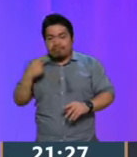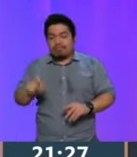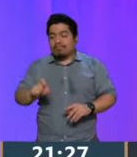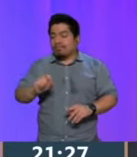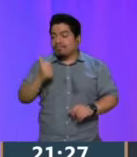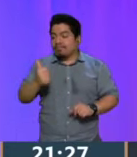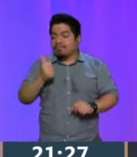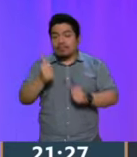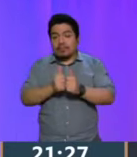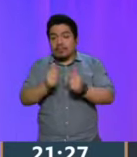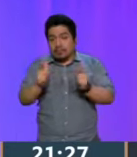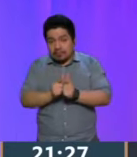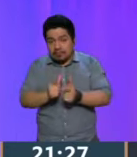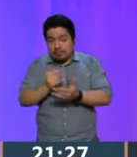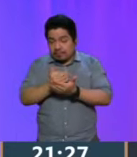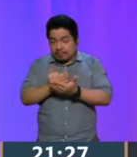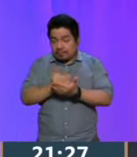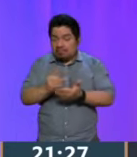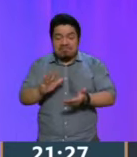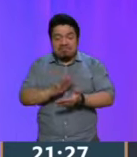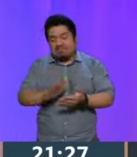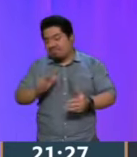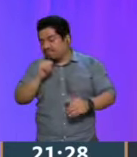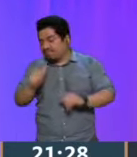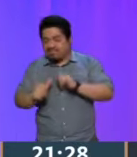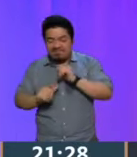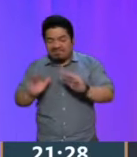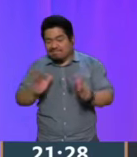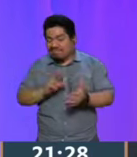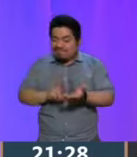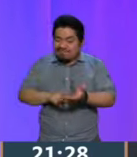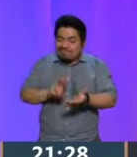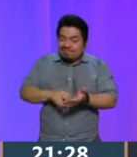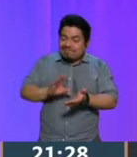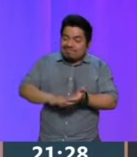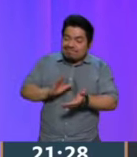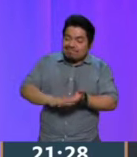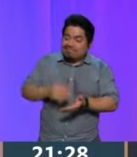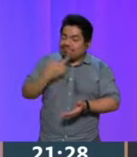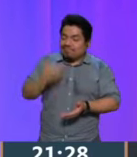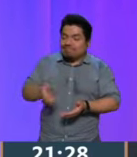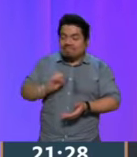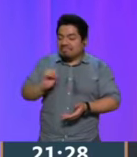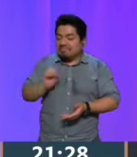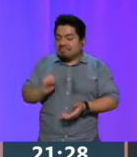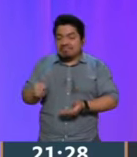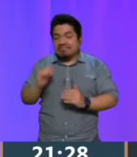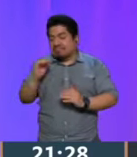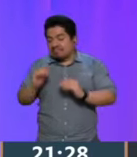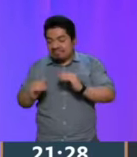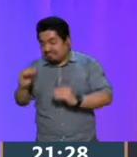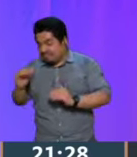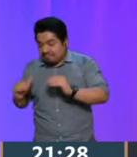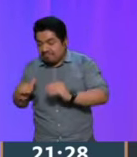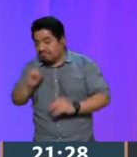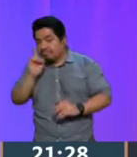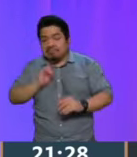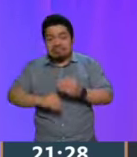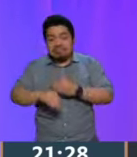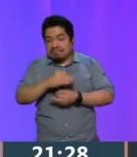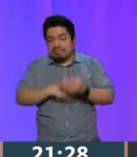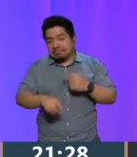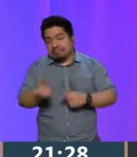años no ha dado buenos resultados. Es muy desafortunado también que no haya una cancha pareja para todas, y eso ha sido también consecuencia